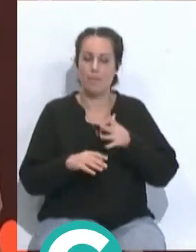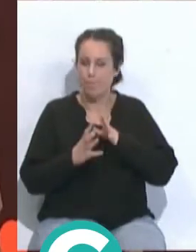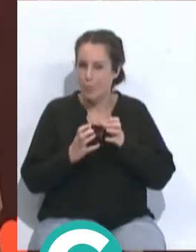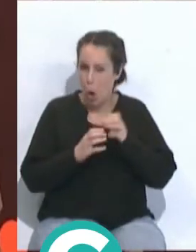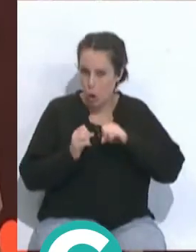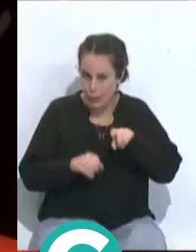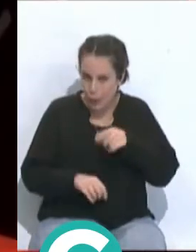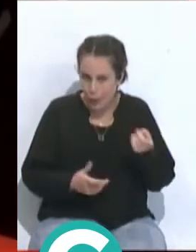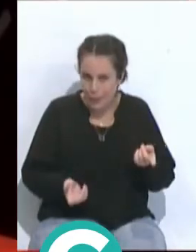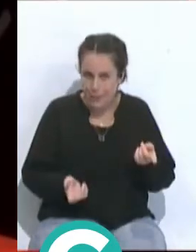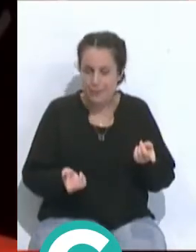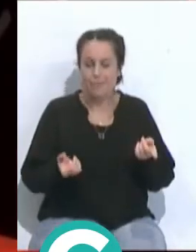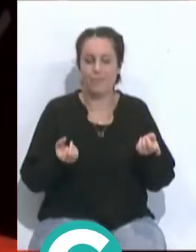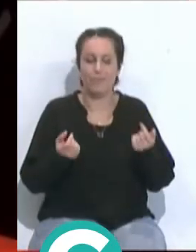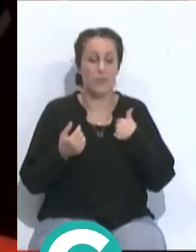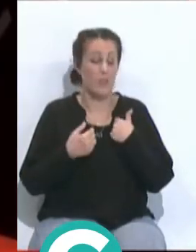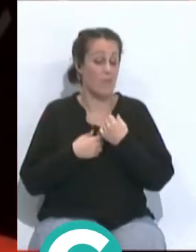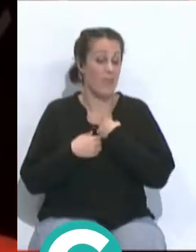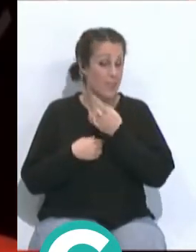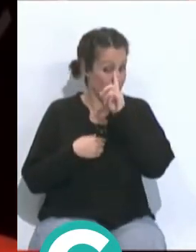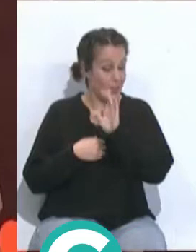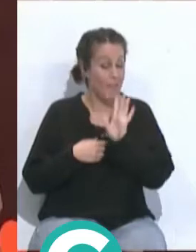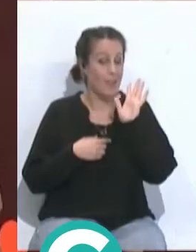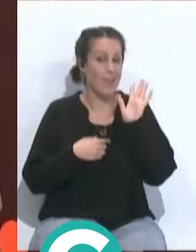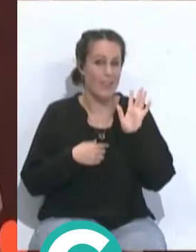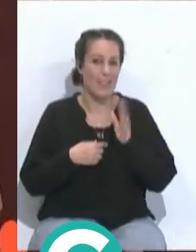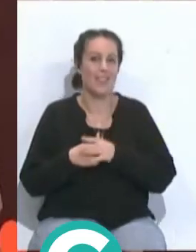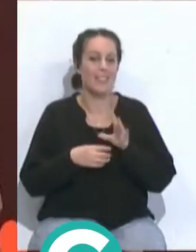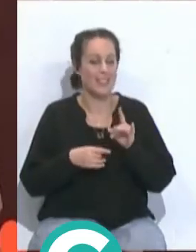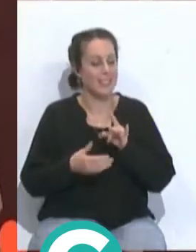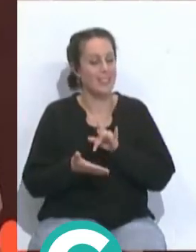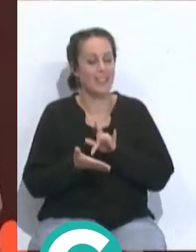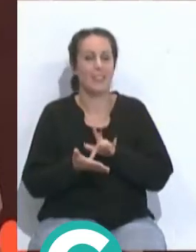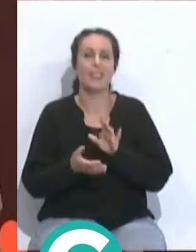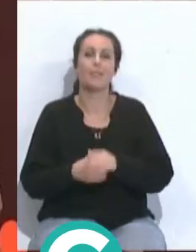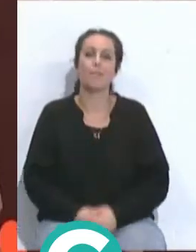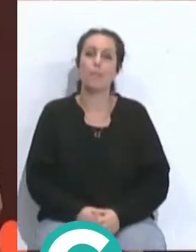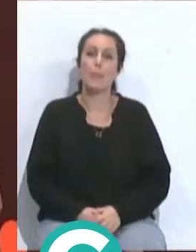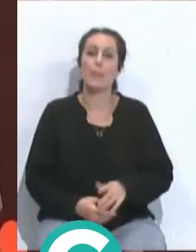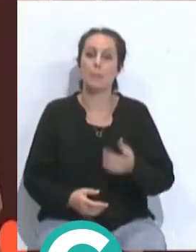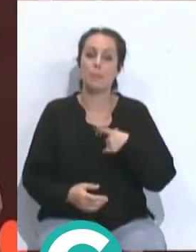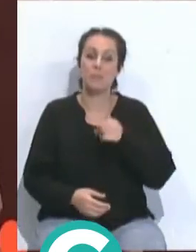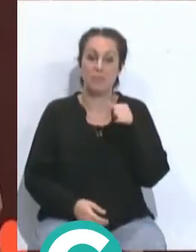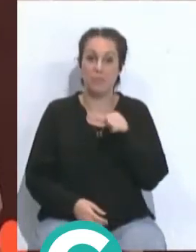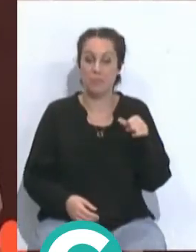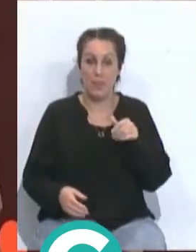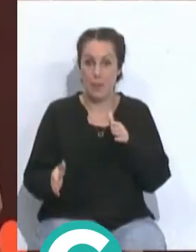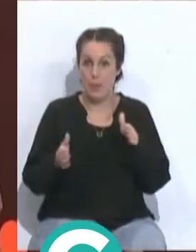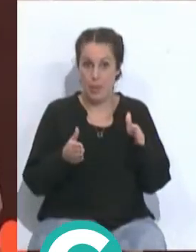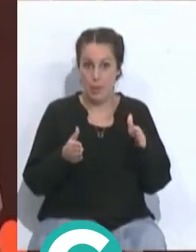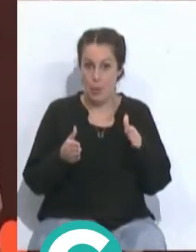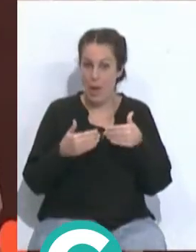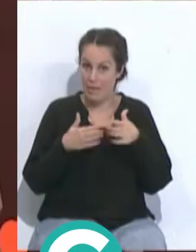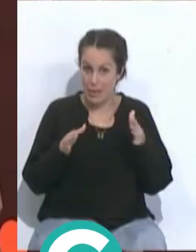que sí, Cristina? Sí, hombre, claro. Más que yo, no ya sé, pero sí, ganas ya toca, sí que ya tenemos. Toca. ¿Eh? Bueno, pues estamos esta semana en el plazo, con el